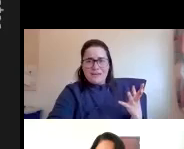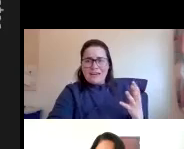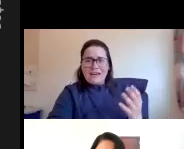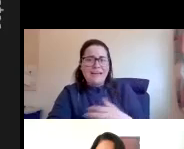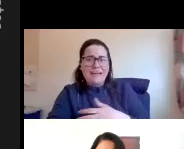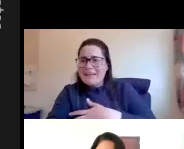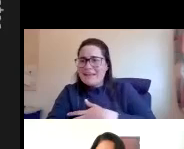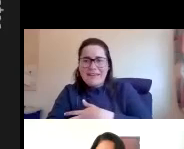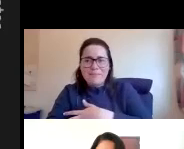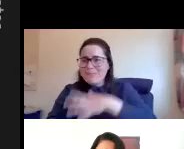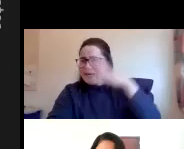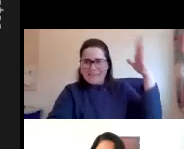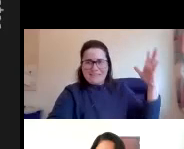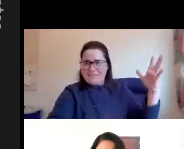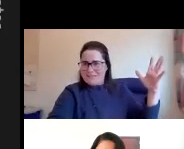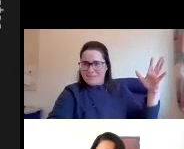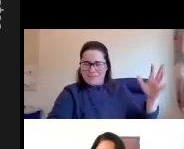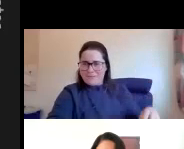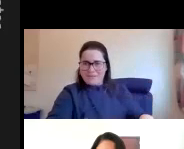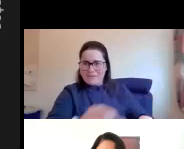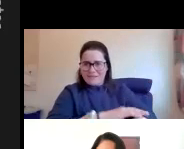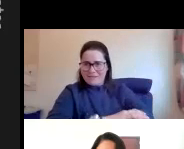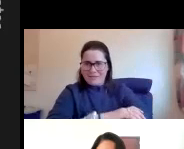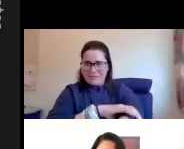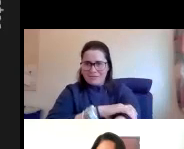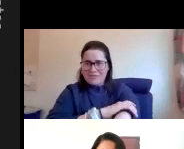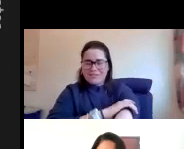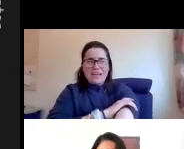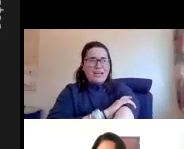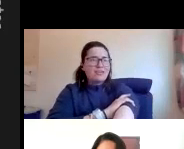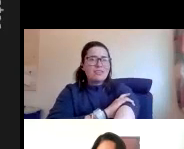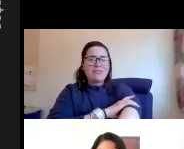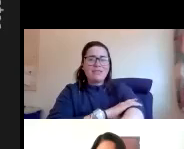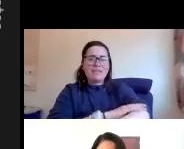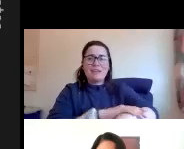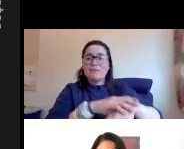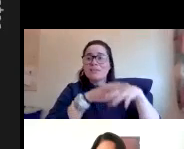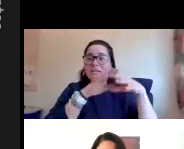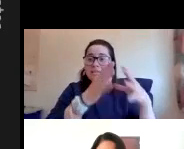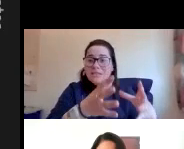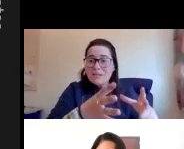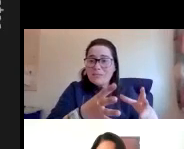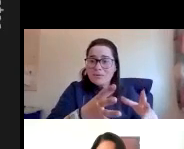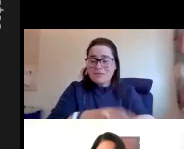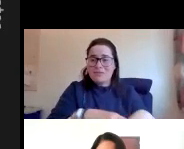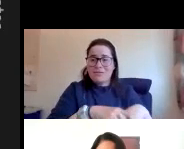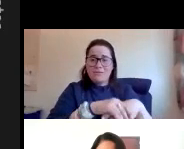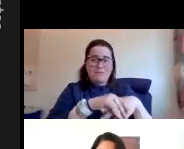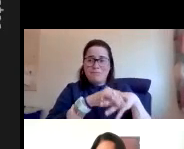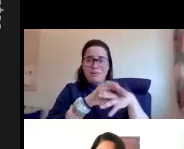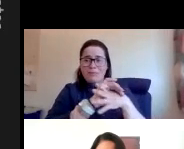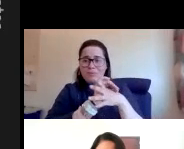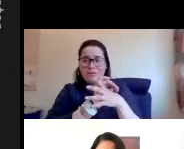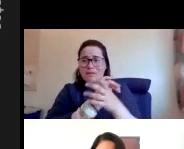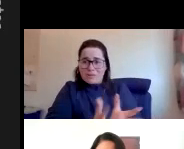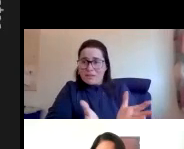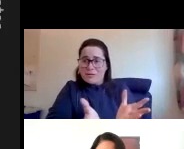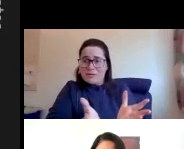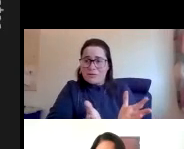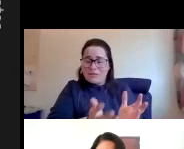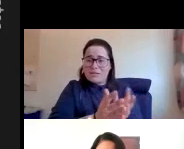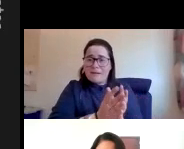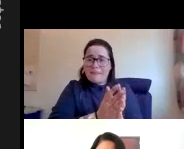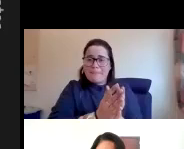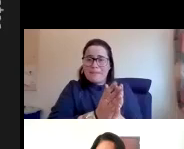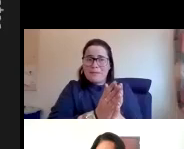urbanas, hay miles de tipos de planta de tratamiento. Entonces, no significa que tengamos que ser este tipo, sino podemos ver dependiendo